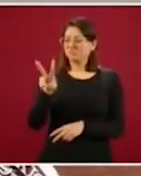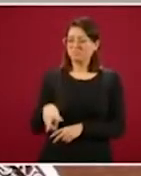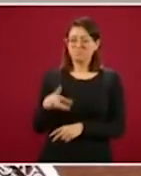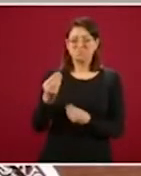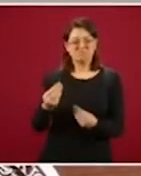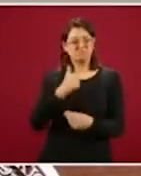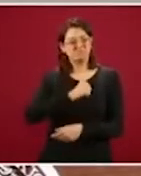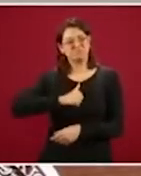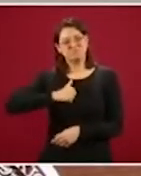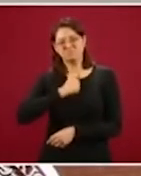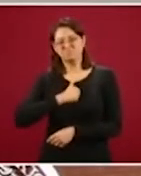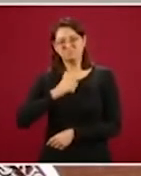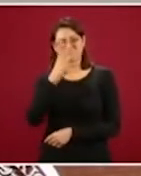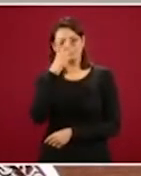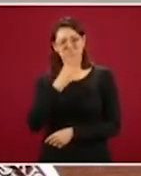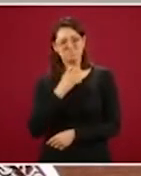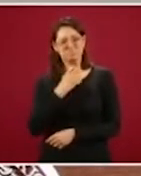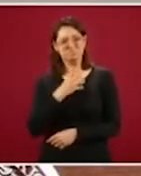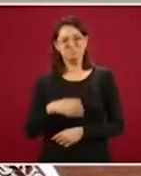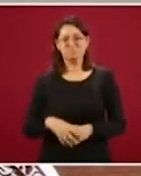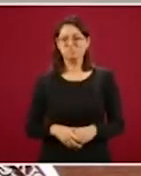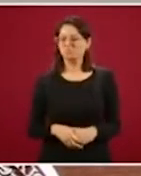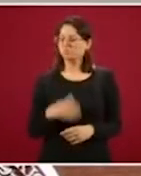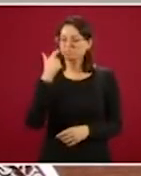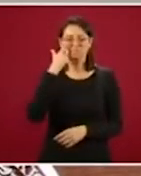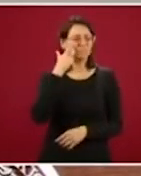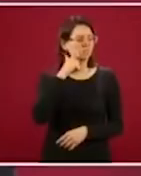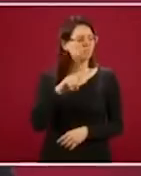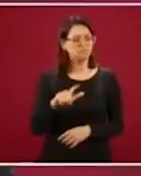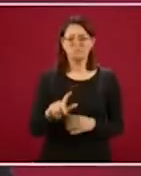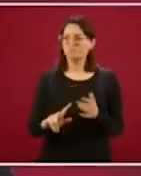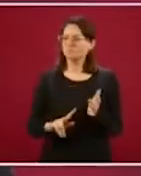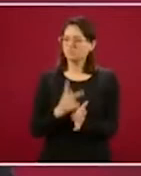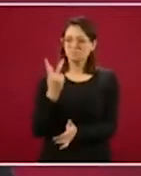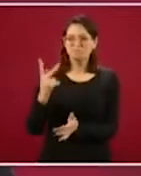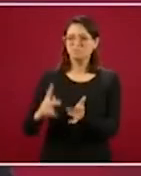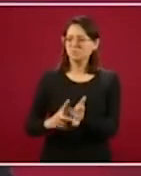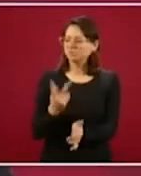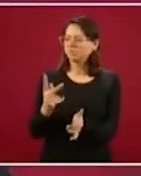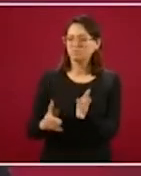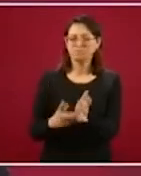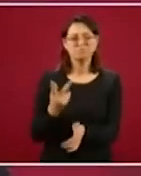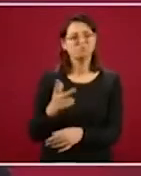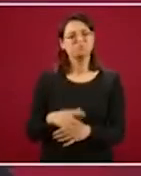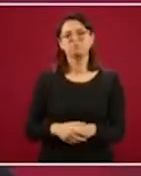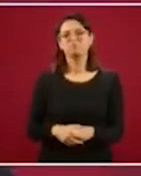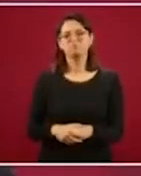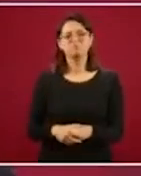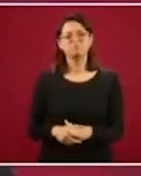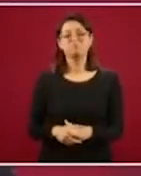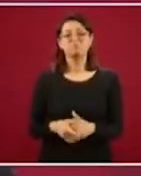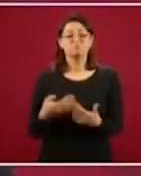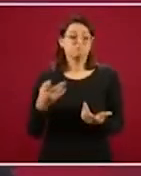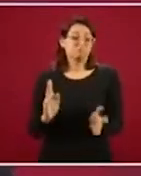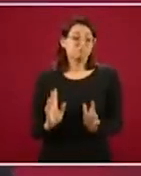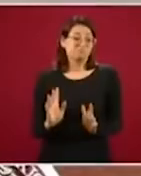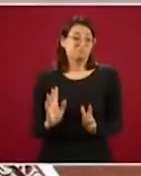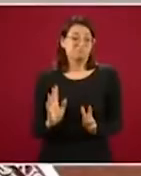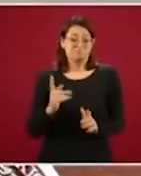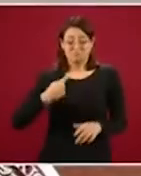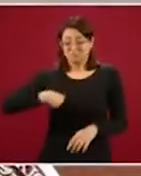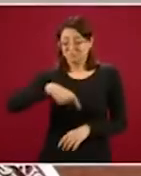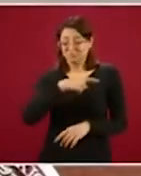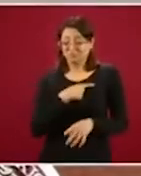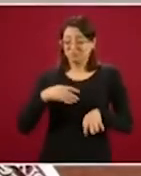no lo deseamos y estamos trabajando para que